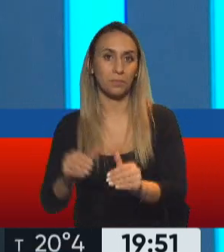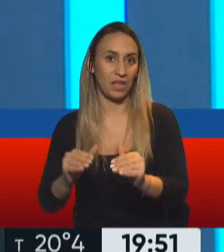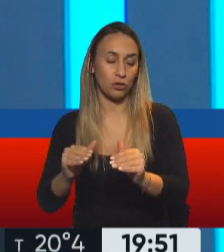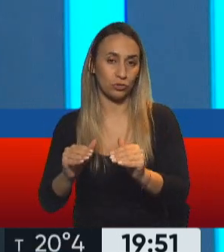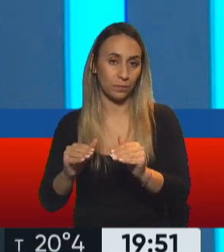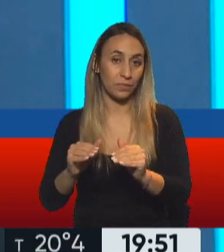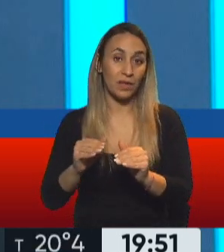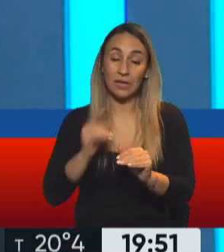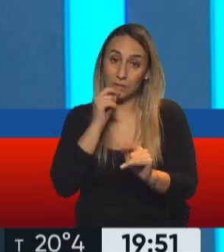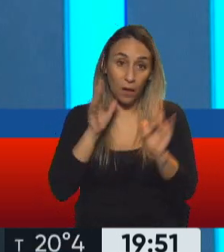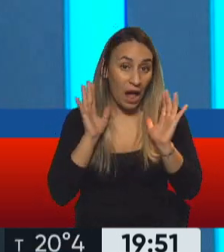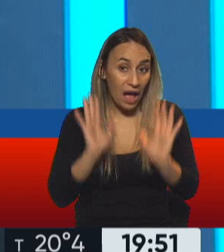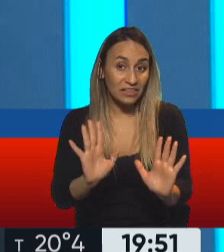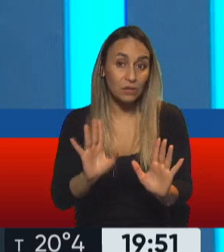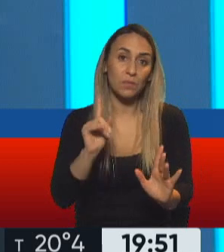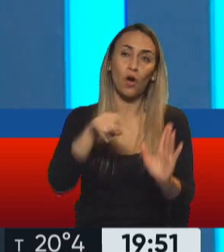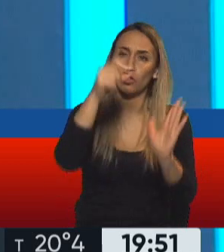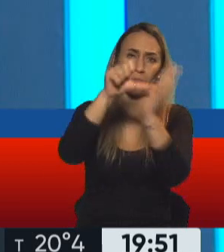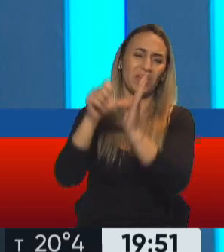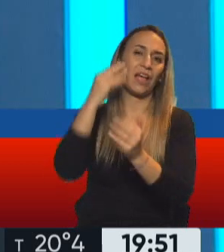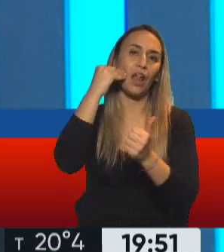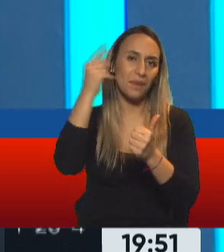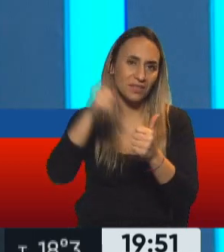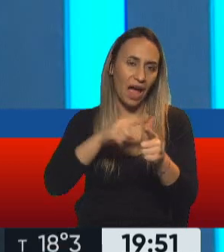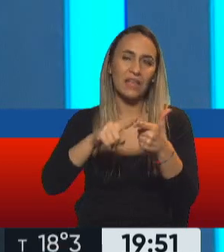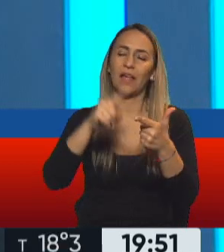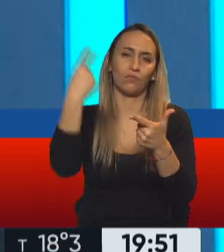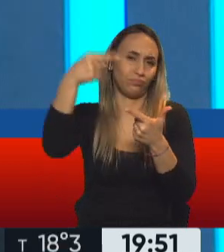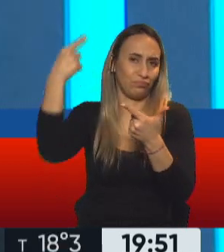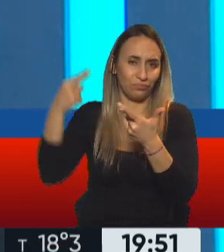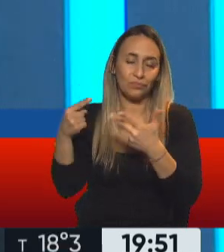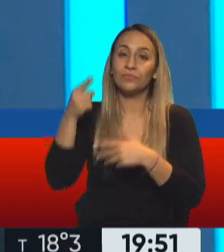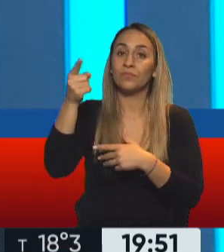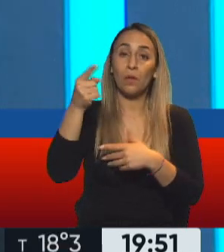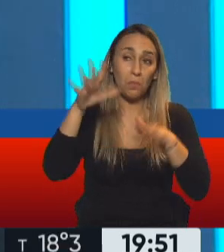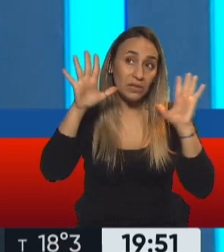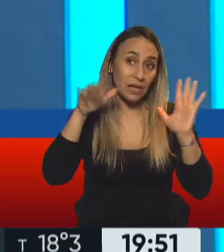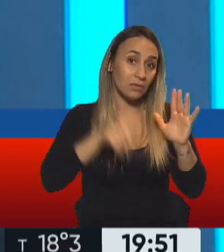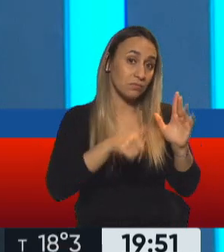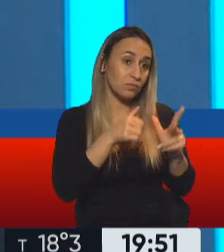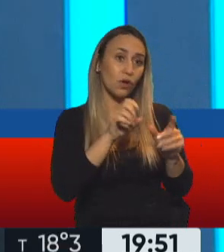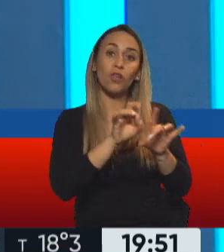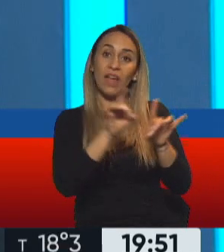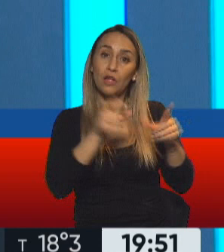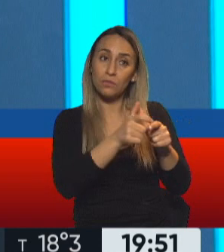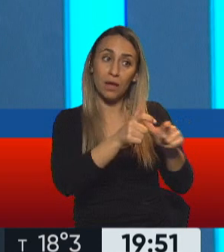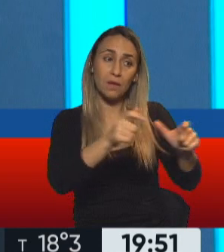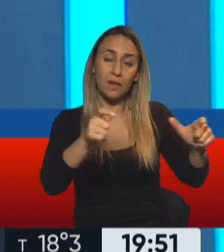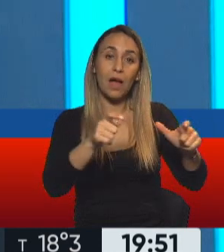Si sucede eso, que es lo que ha pasado en países como en Gran Bretaña, uno podría pensar que aún aumentando los casos, podríamos